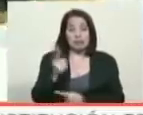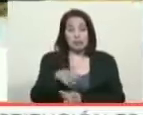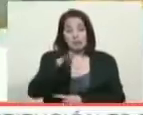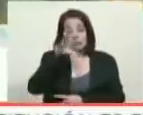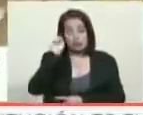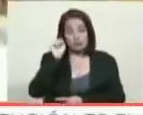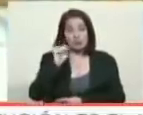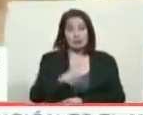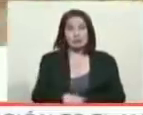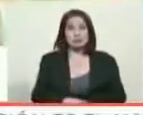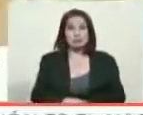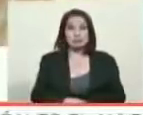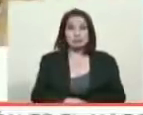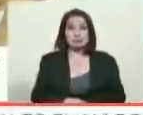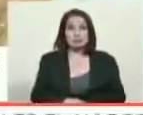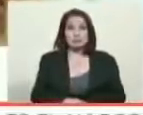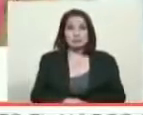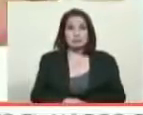en el pueblo